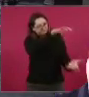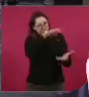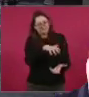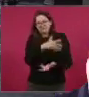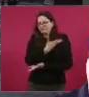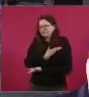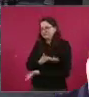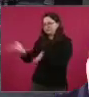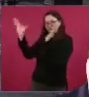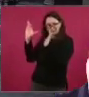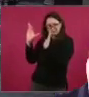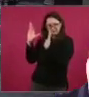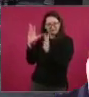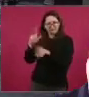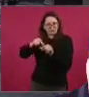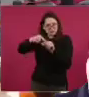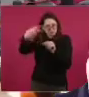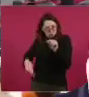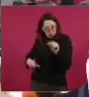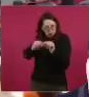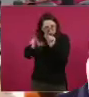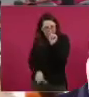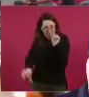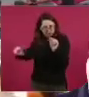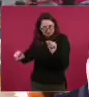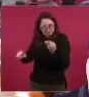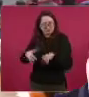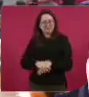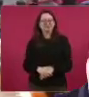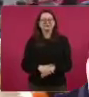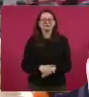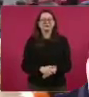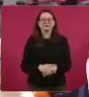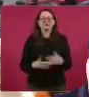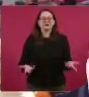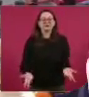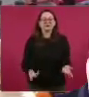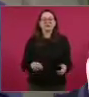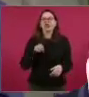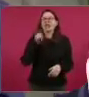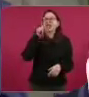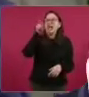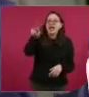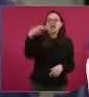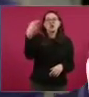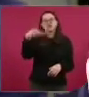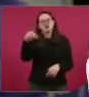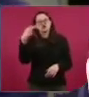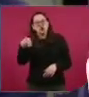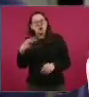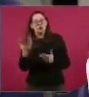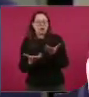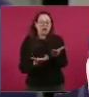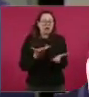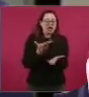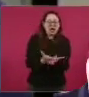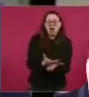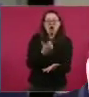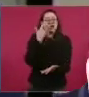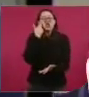cuando mandé la iniciativa de ley, la aprobaron, pero le pusieron Instituto para la Recuperación